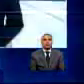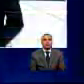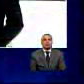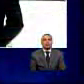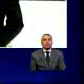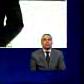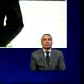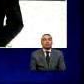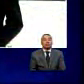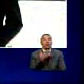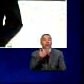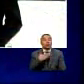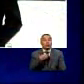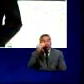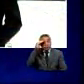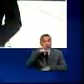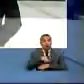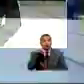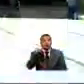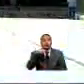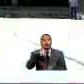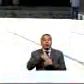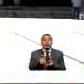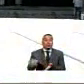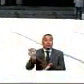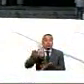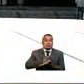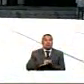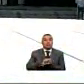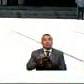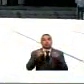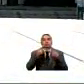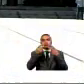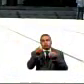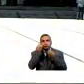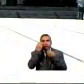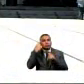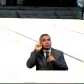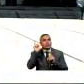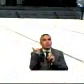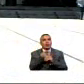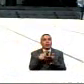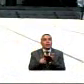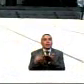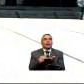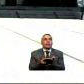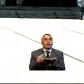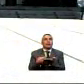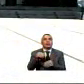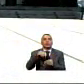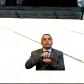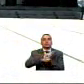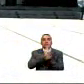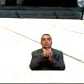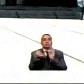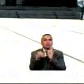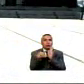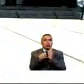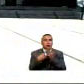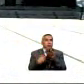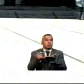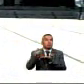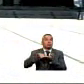¿Qué tal? ¿Cómo están? Buenas tardes. Este martes el Pleno de la Asamblea Nacional conocerá el informe para primer debate de la reforma tributaria que